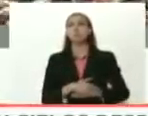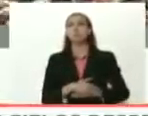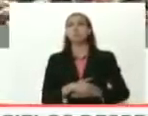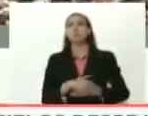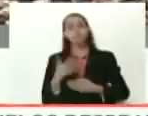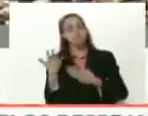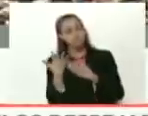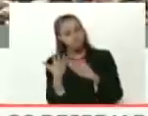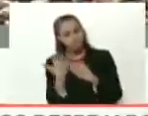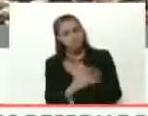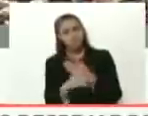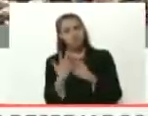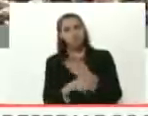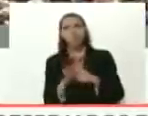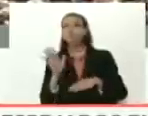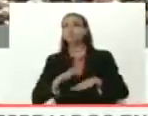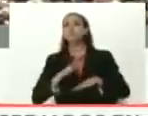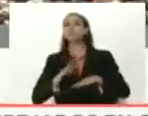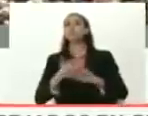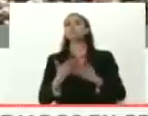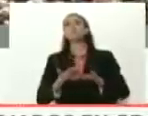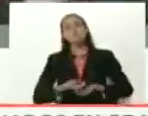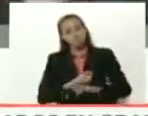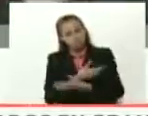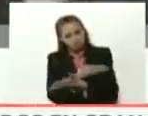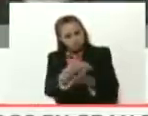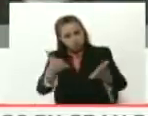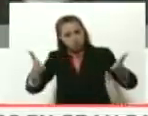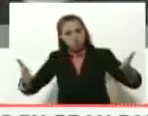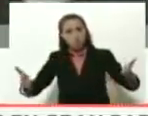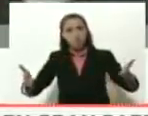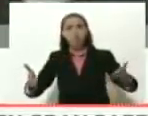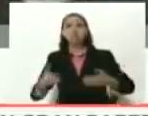de ternura, de entrega.